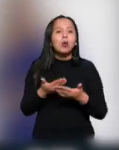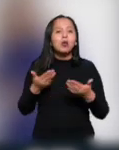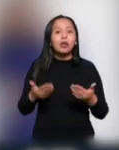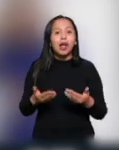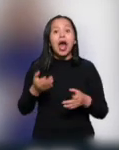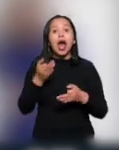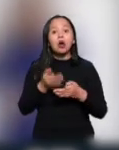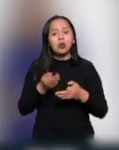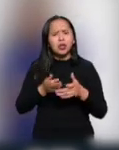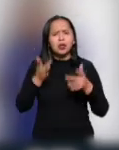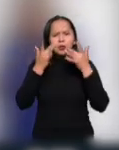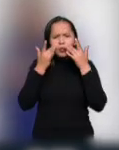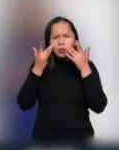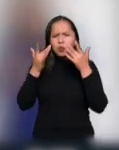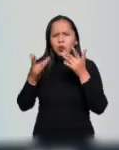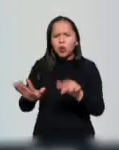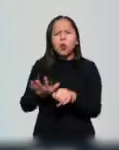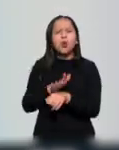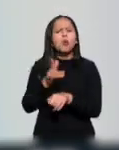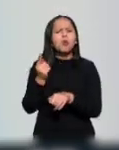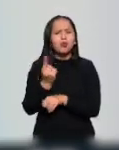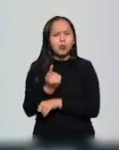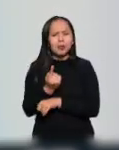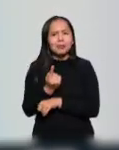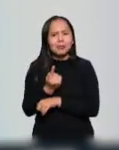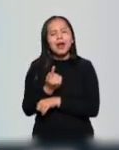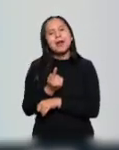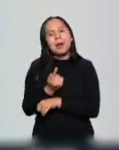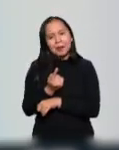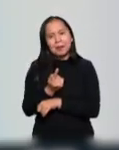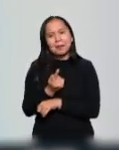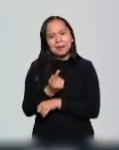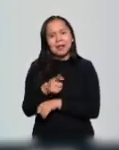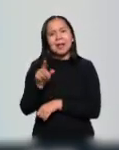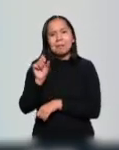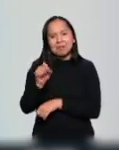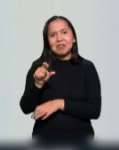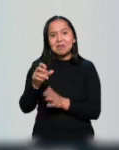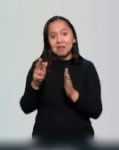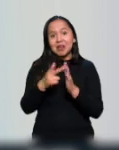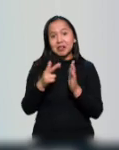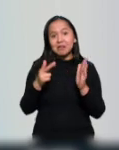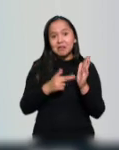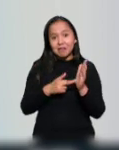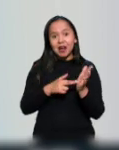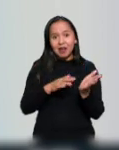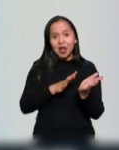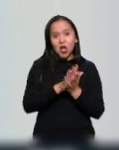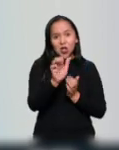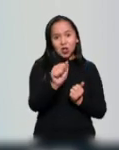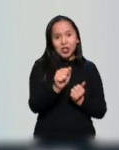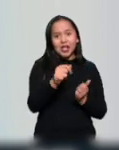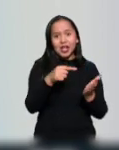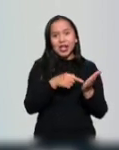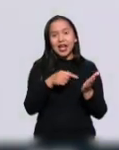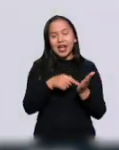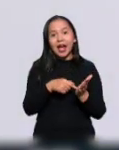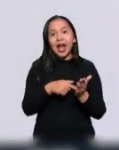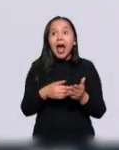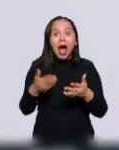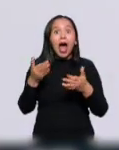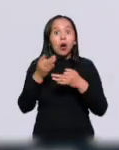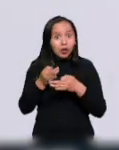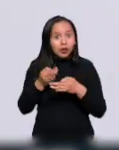en este momento su renuncia? Porque la propia reforma constitucional dice que si presentan ahora su